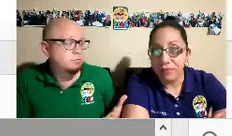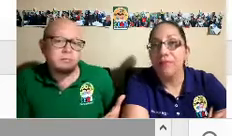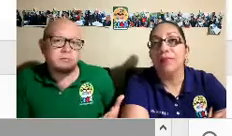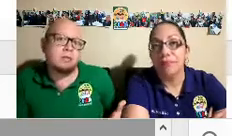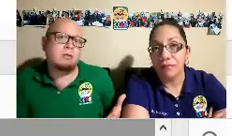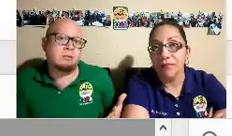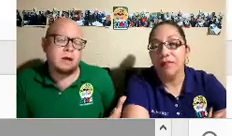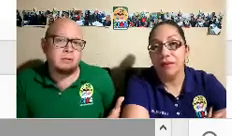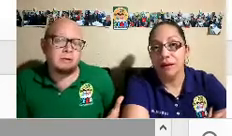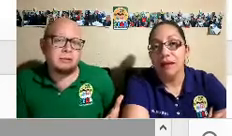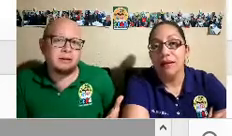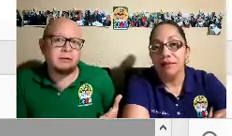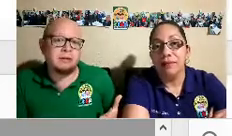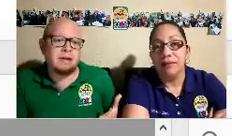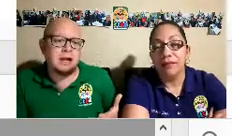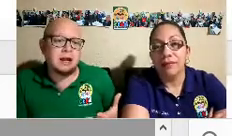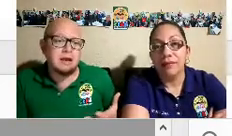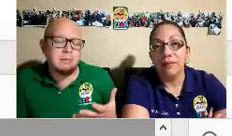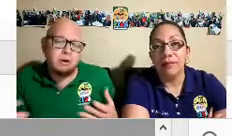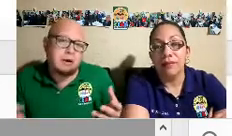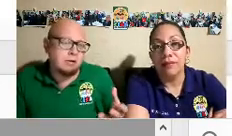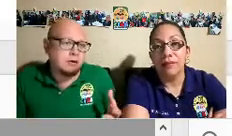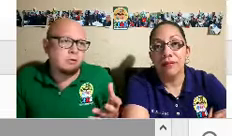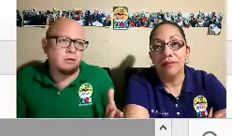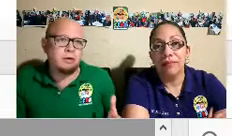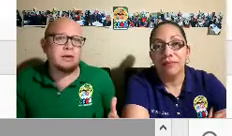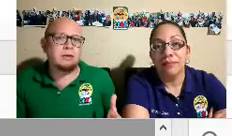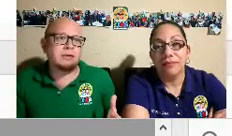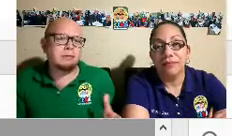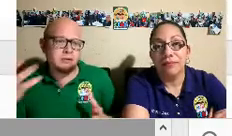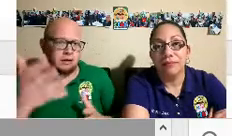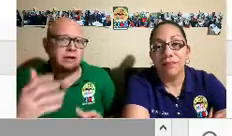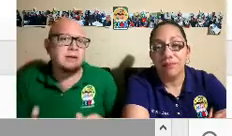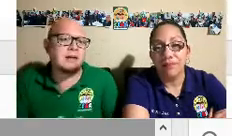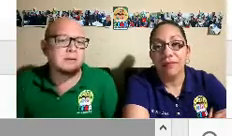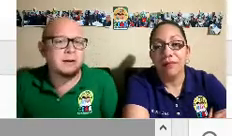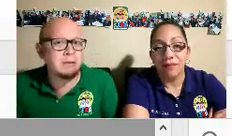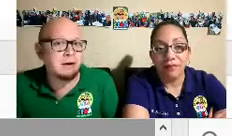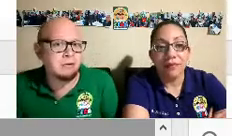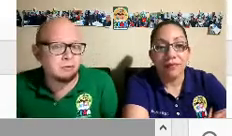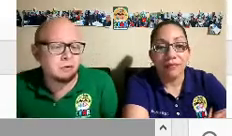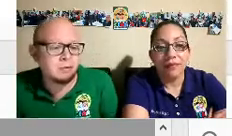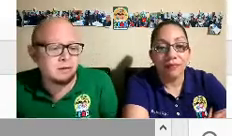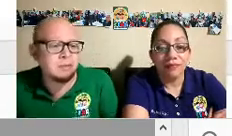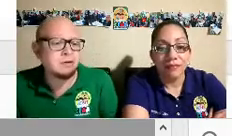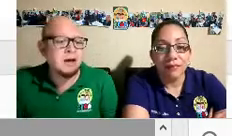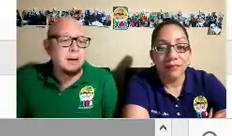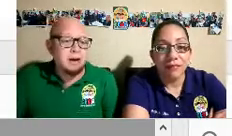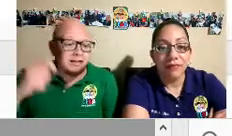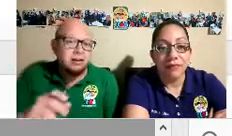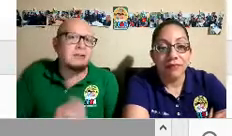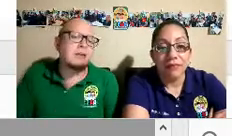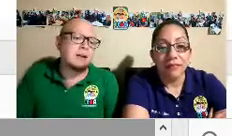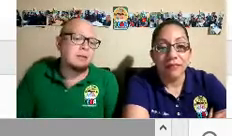Zoom, ¿no? Una plataforma digital. Pero para los que no cuenten con esa opción, está esta variable que nosotros comentamos.